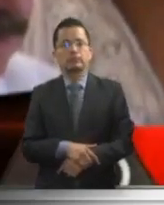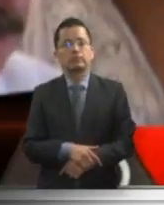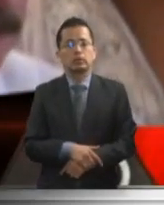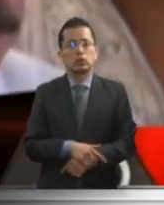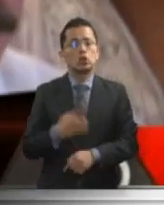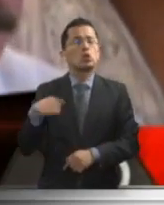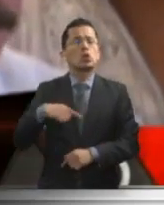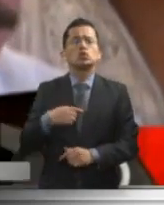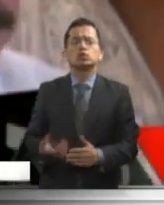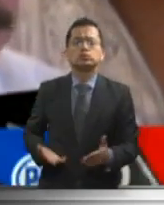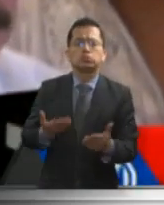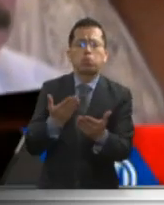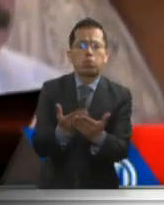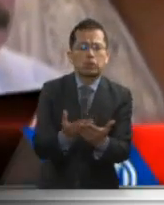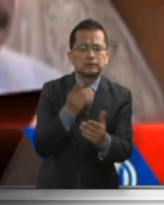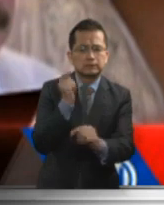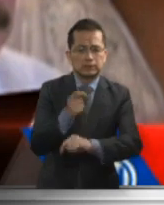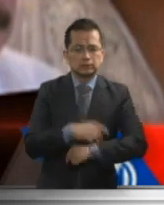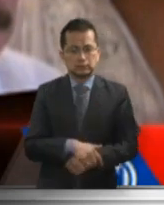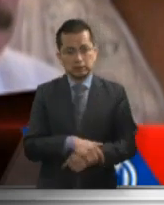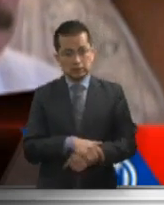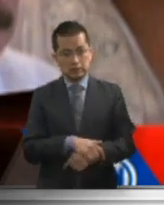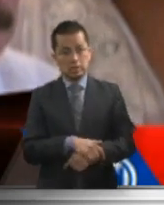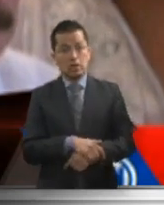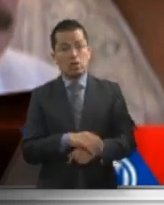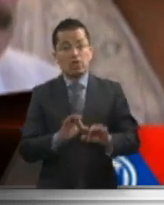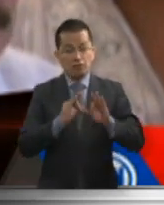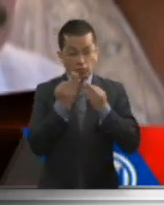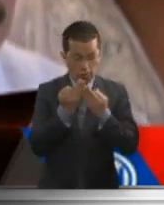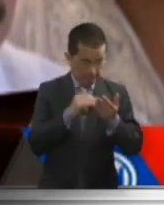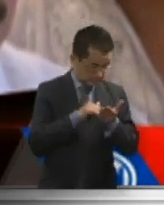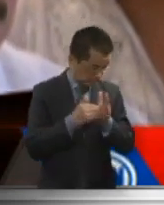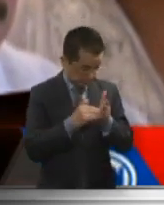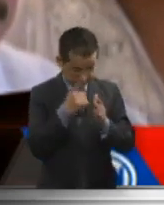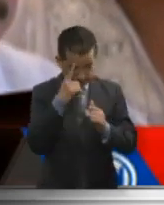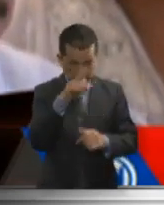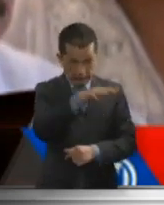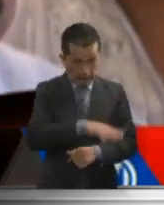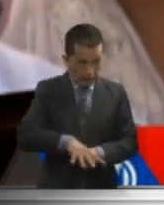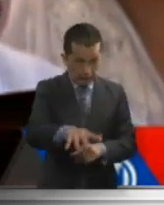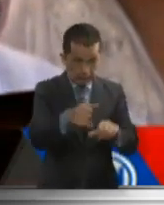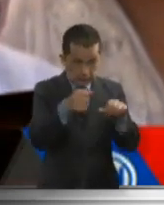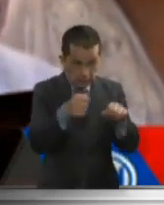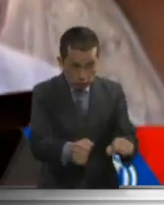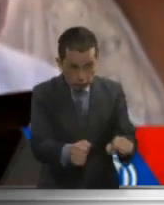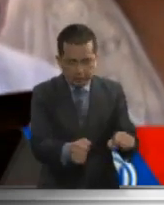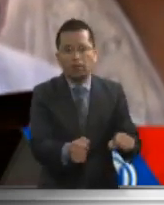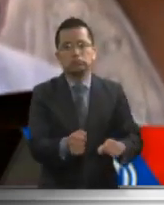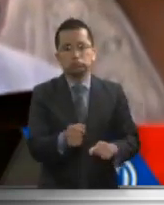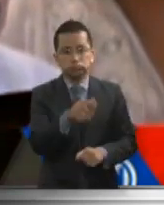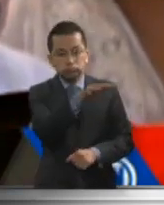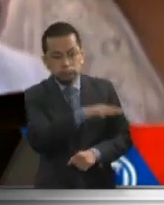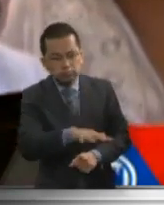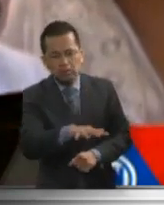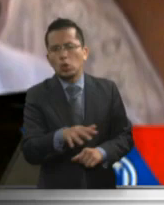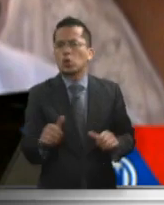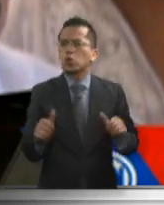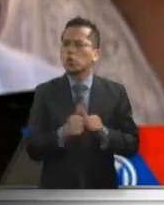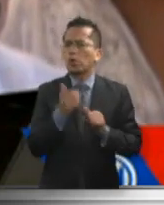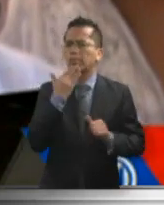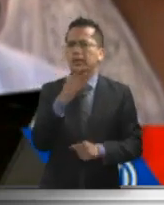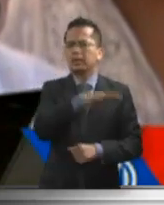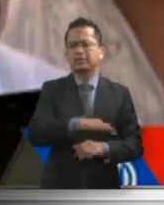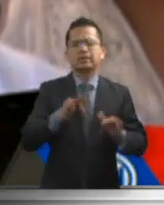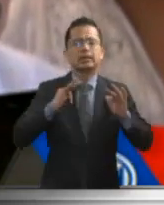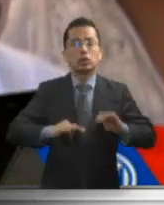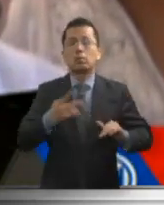un rediseño de la estrategia de seguridad pública que fortalezca la tranquilidad de los ciudadanos con metas y